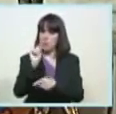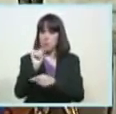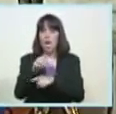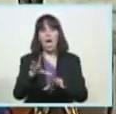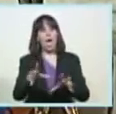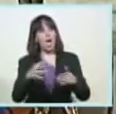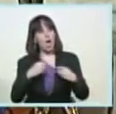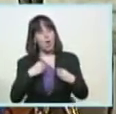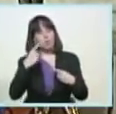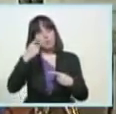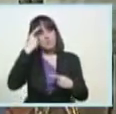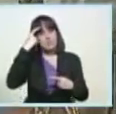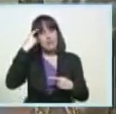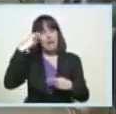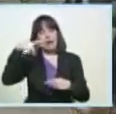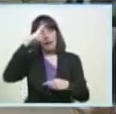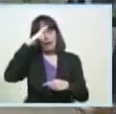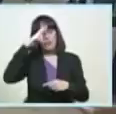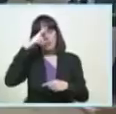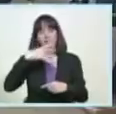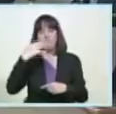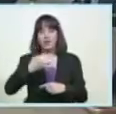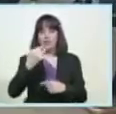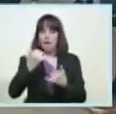realidad real actuar